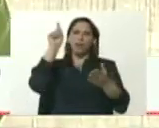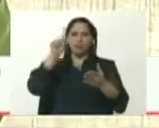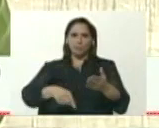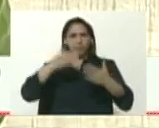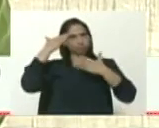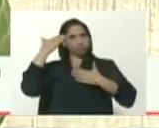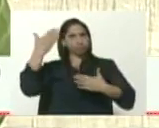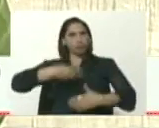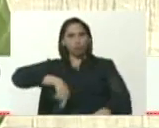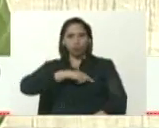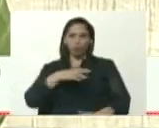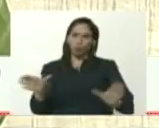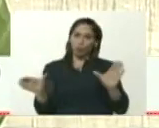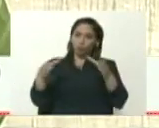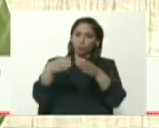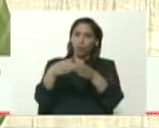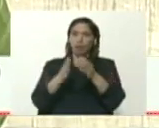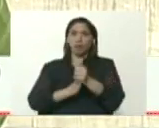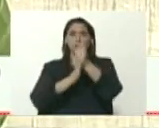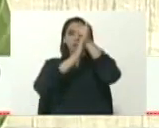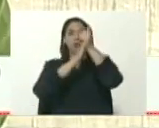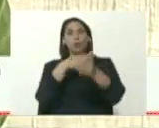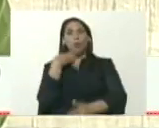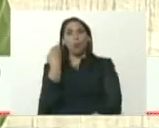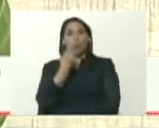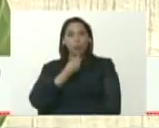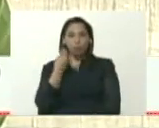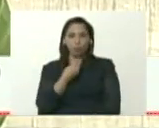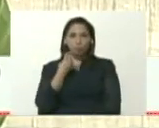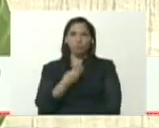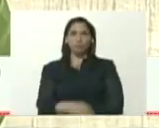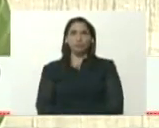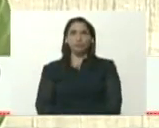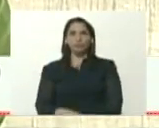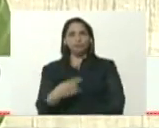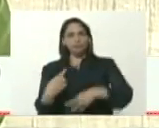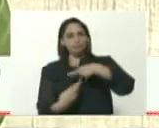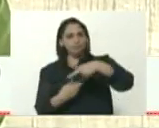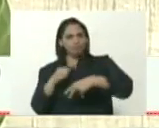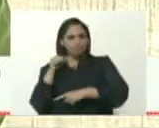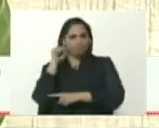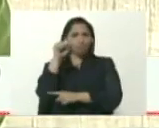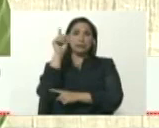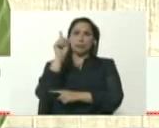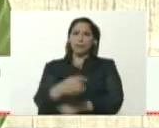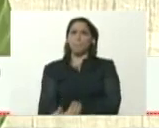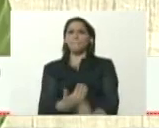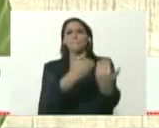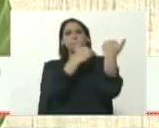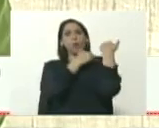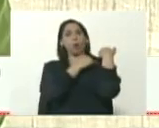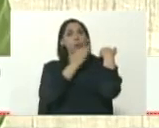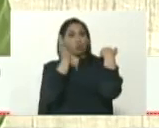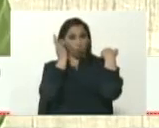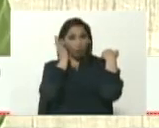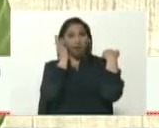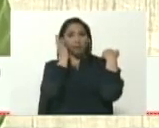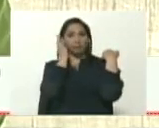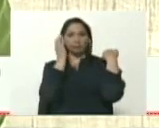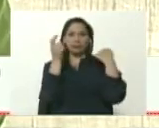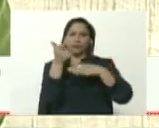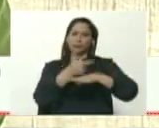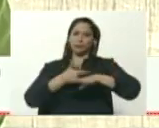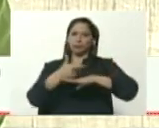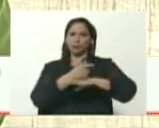está con nosotros, líder de la juventud revolucionaria. Además, tiene la responsabilidad de gobierno